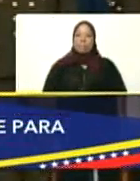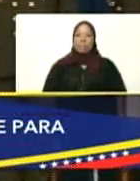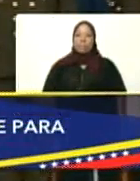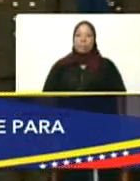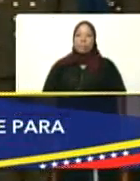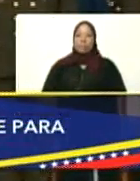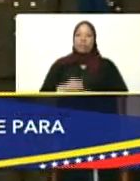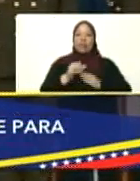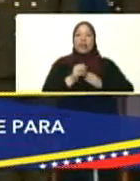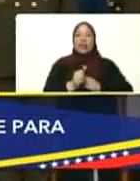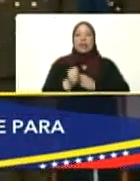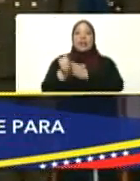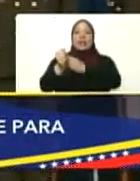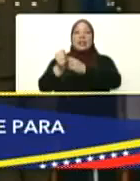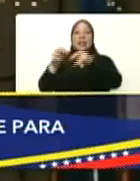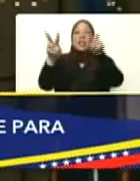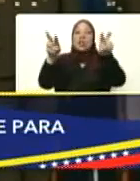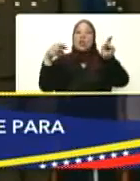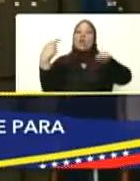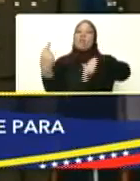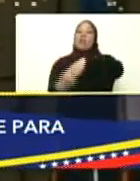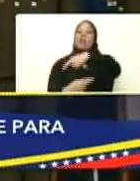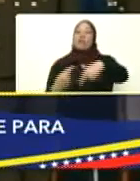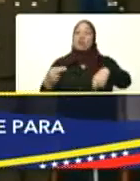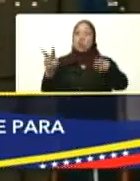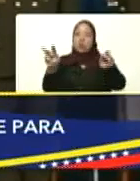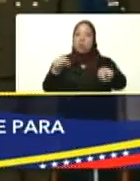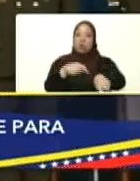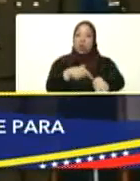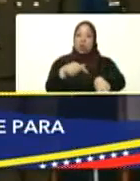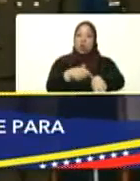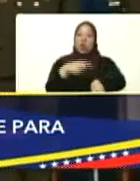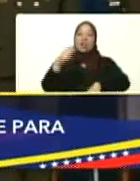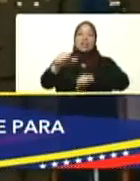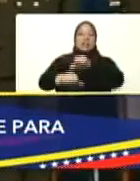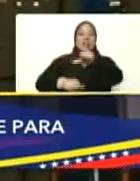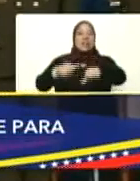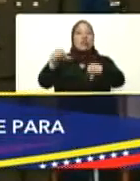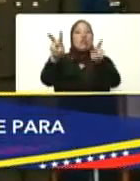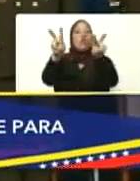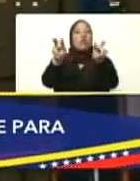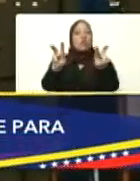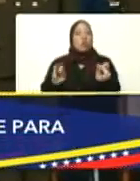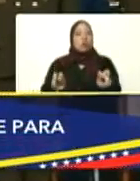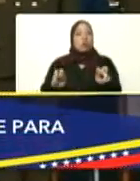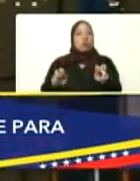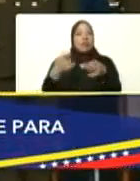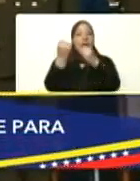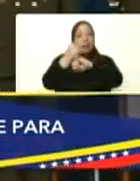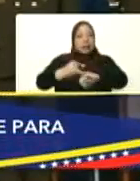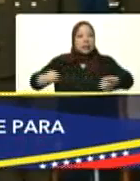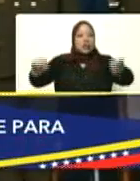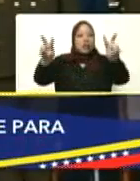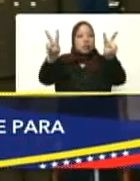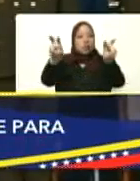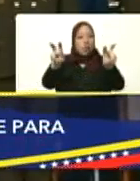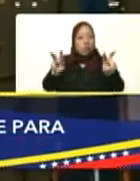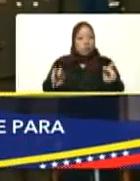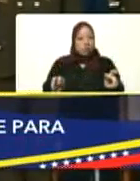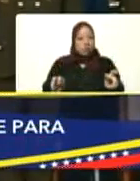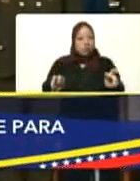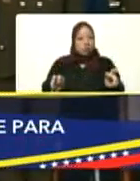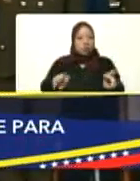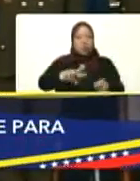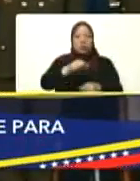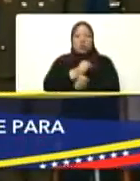el líder de la nueva época, del nuevo siglo, de la nueva independencia?